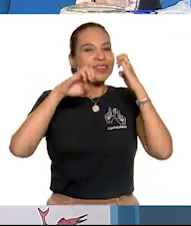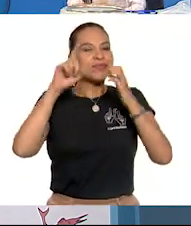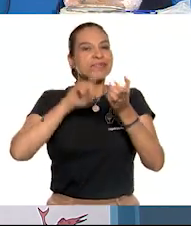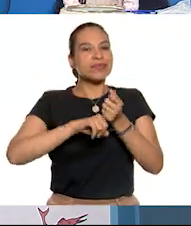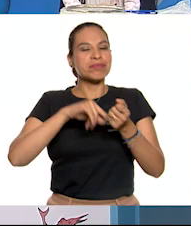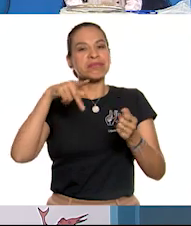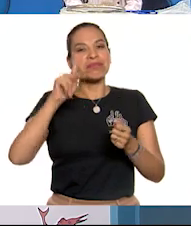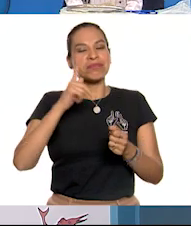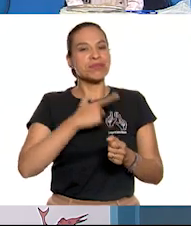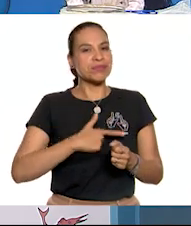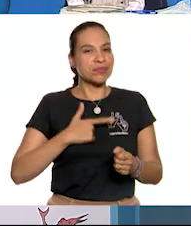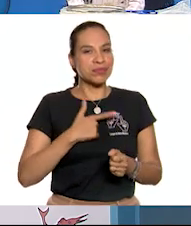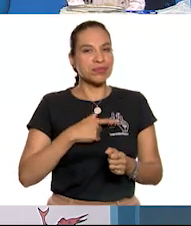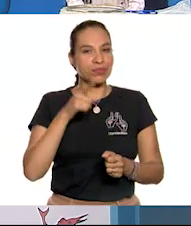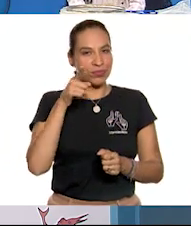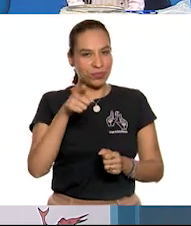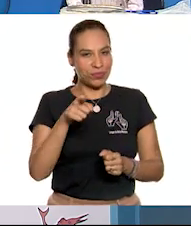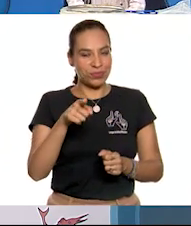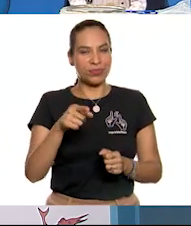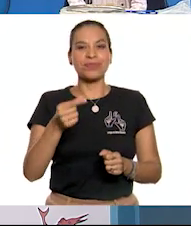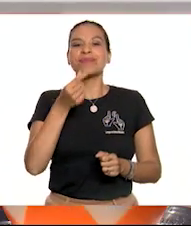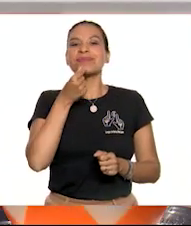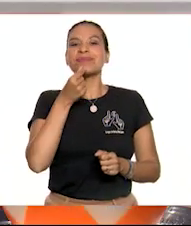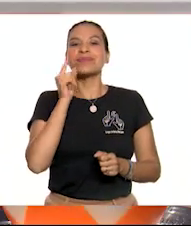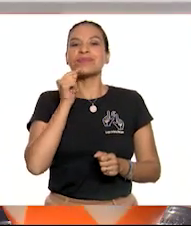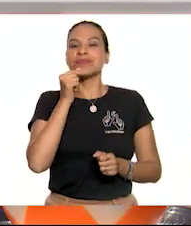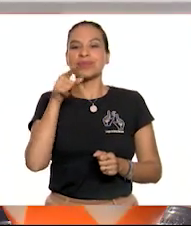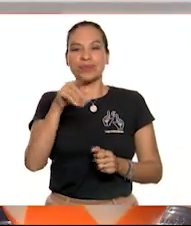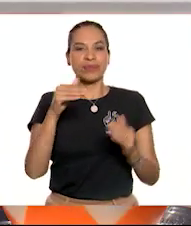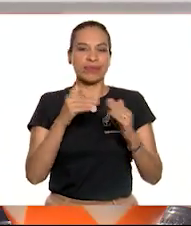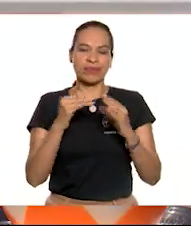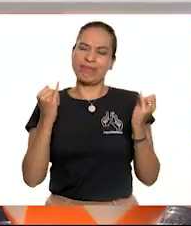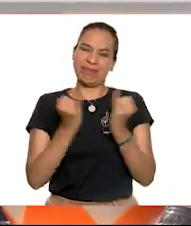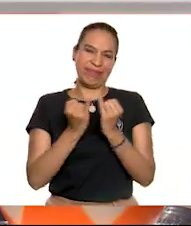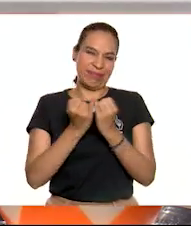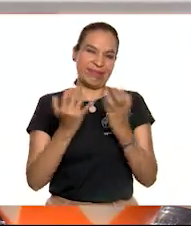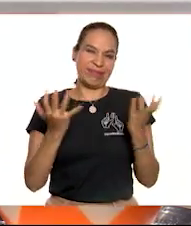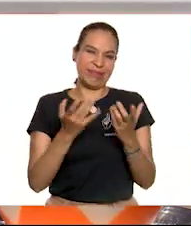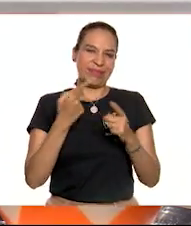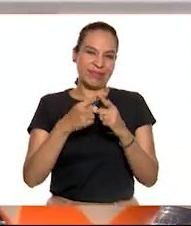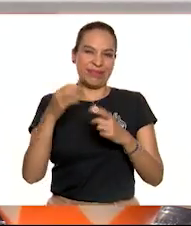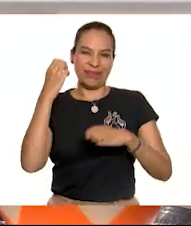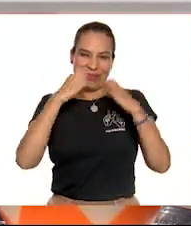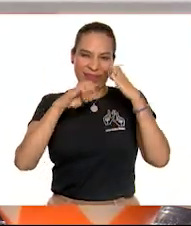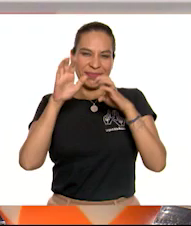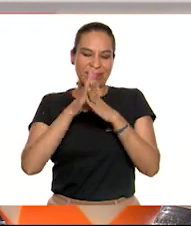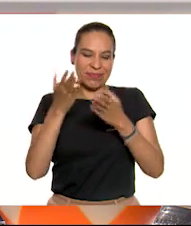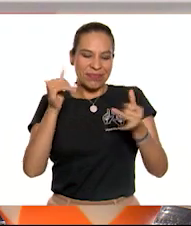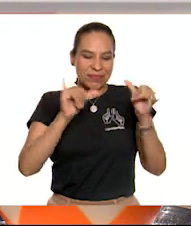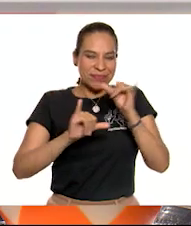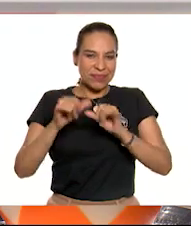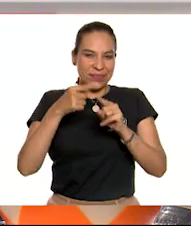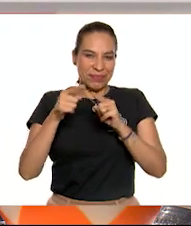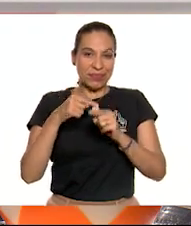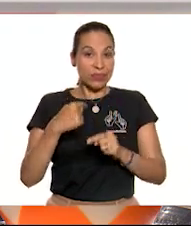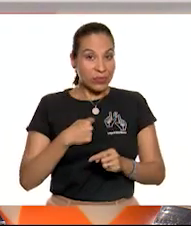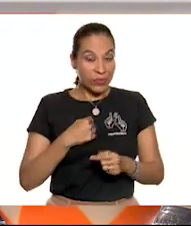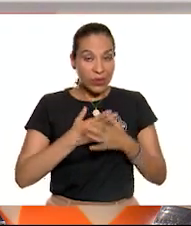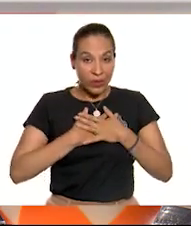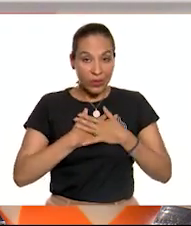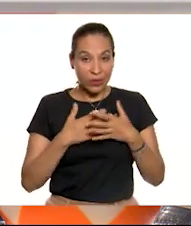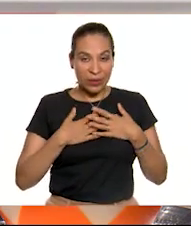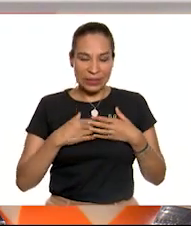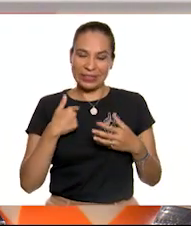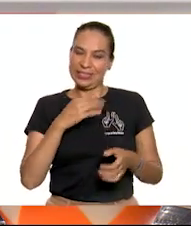foro, pero nos gustaría que tú, las niñas y los niños en casa, también realicen estos experimentos. ¿Yo? Sí.